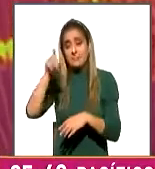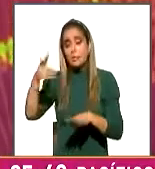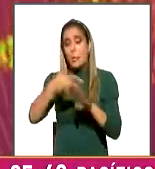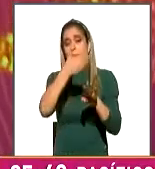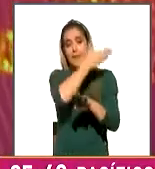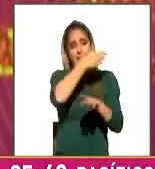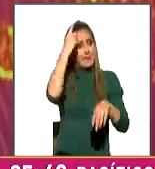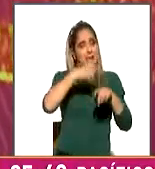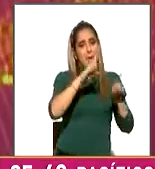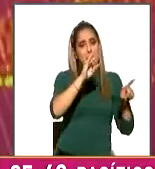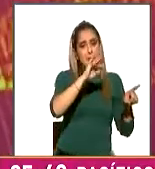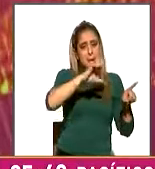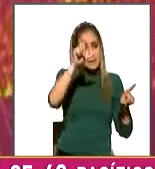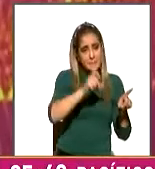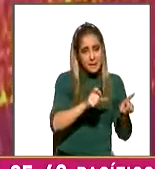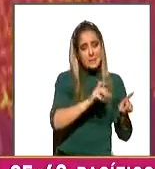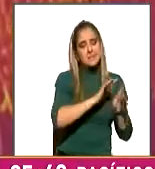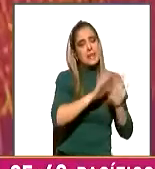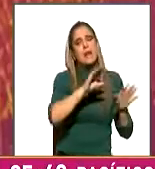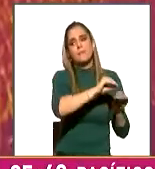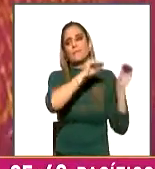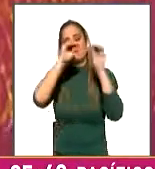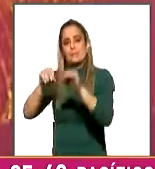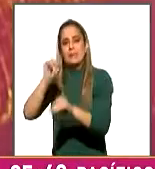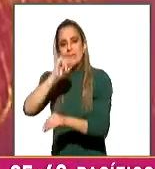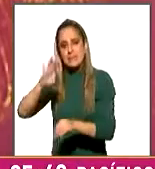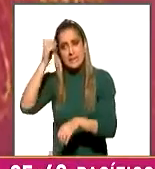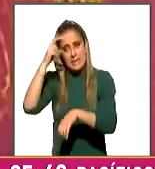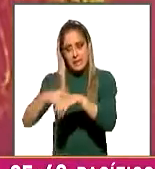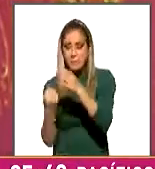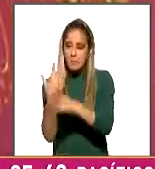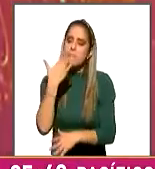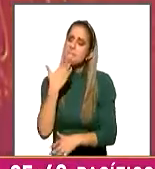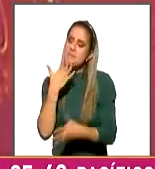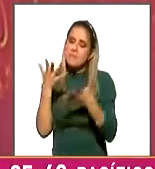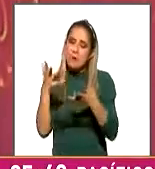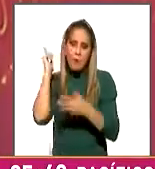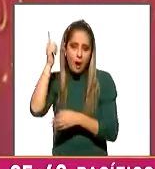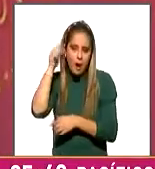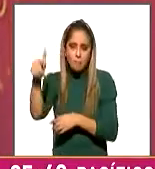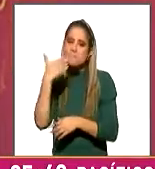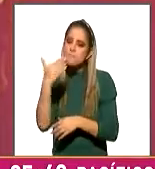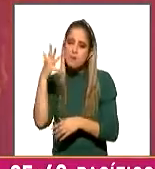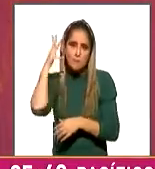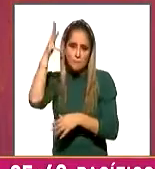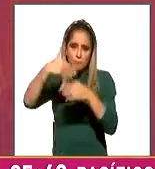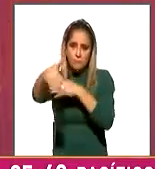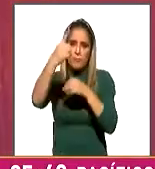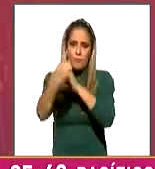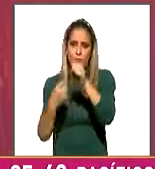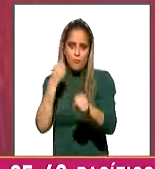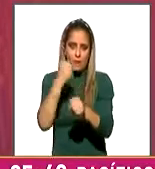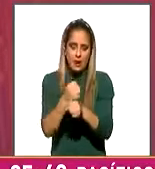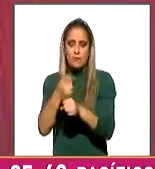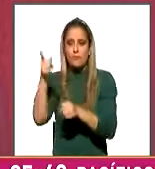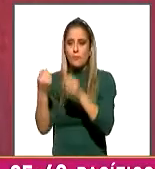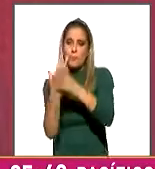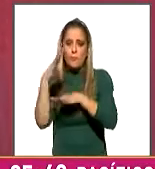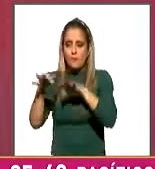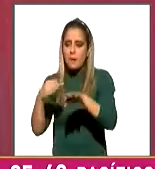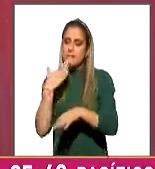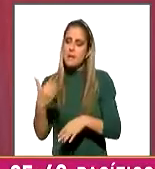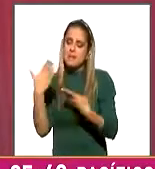la información de ida y vuelta para que el ISSSTE funcione. Sin duda alguna, eso es fundamental, creo que es parte de una nueva visión de un